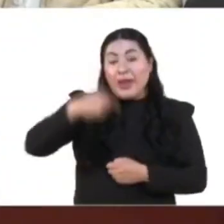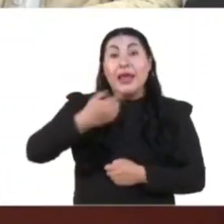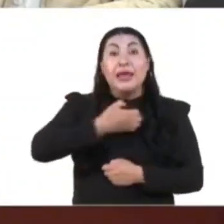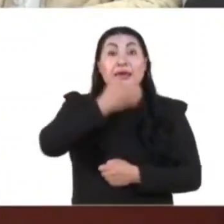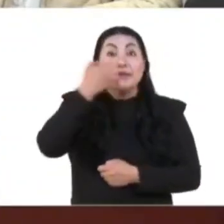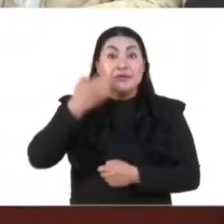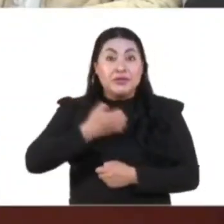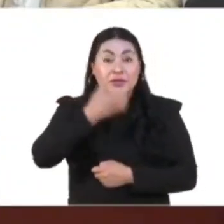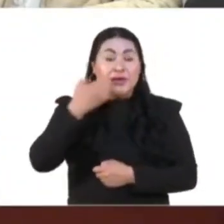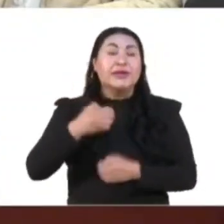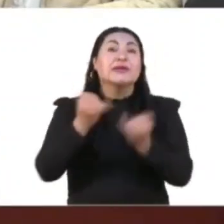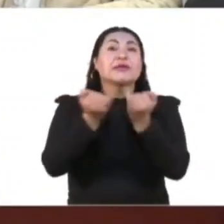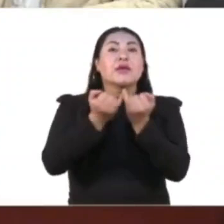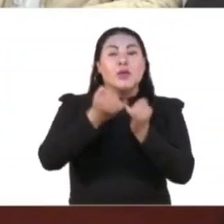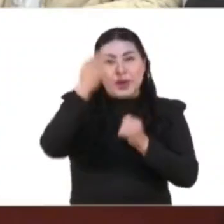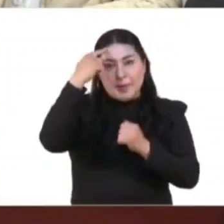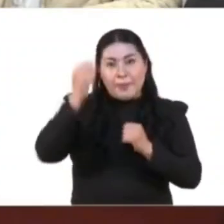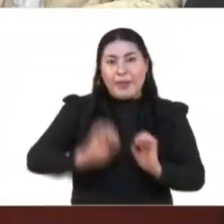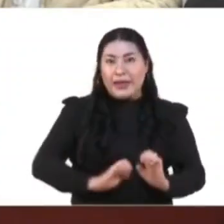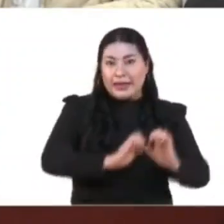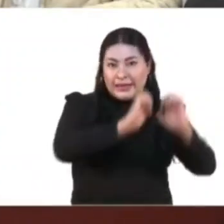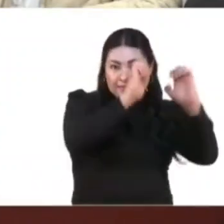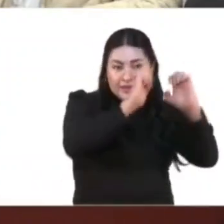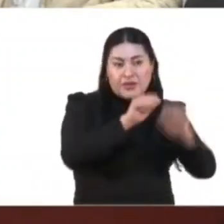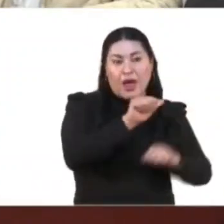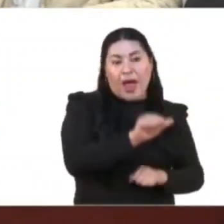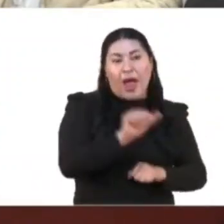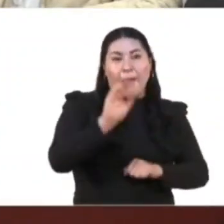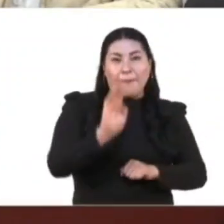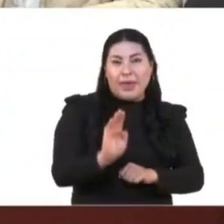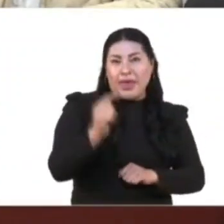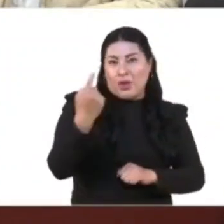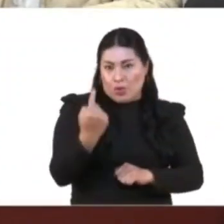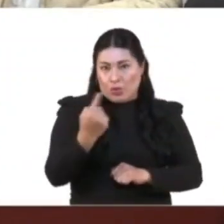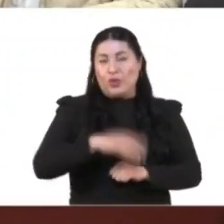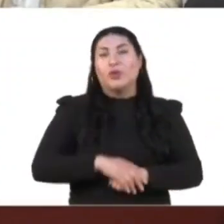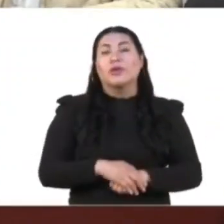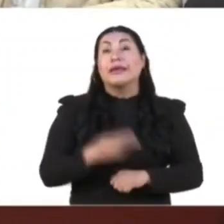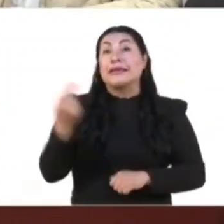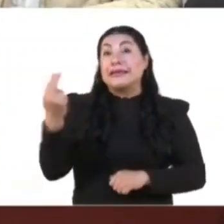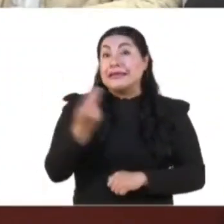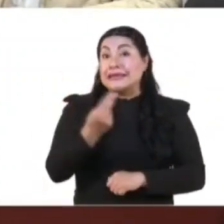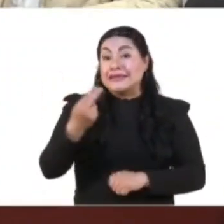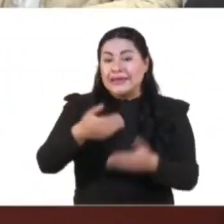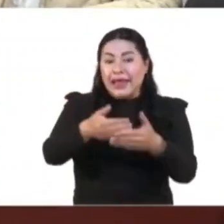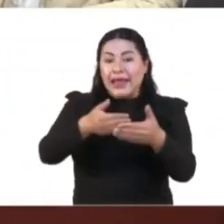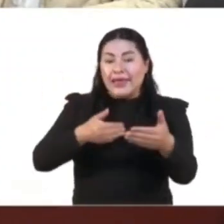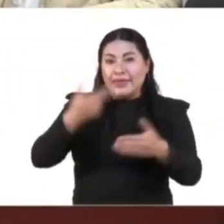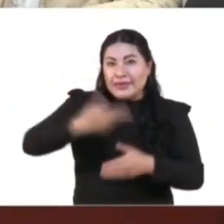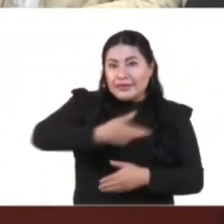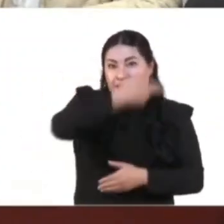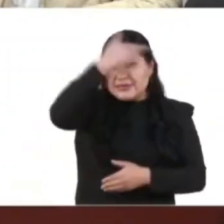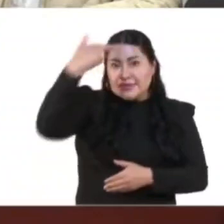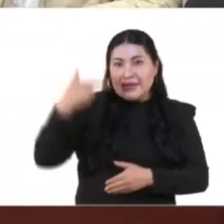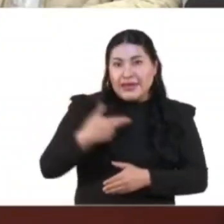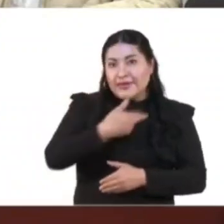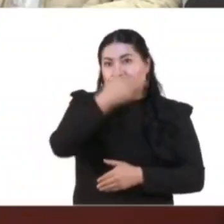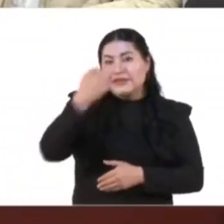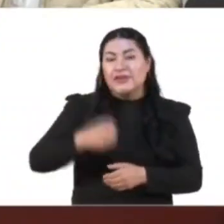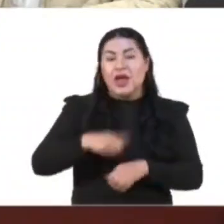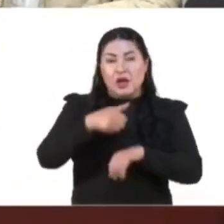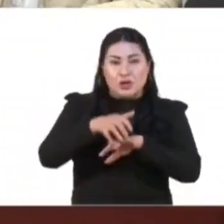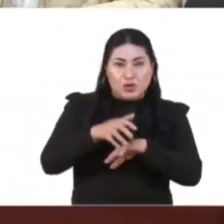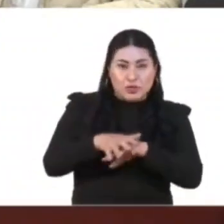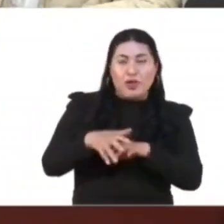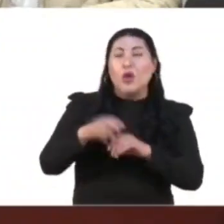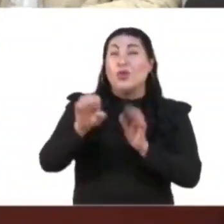escuelas en específico, pero también para estructuras tipo A y B1, se requiere revisión numérica a partir de un